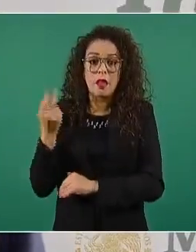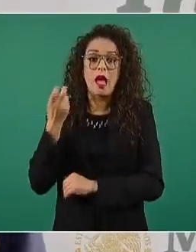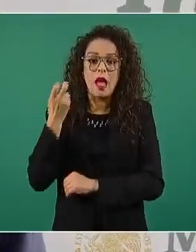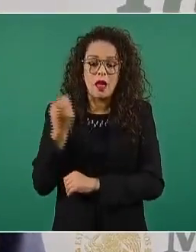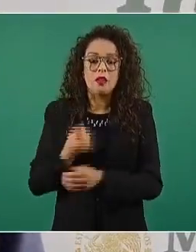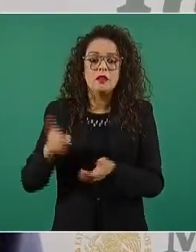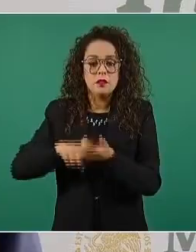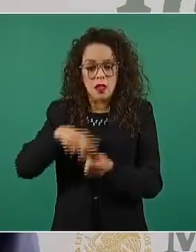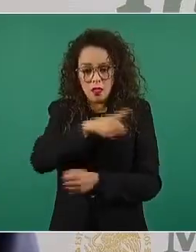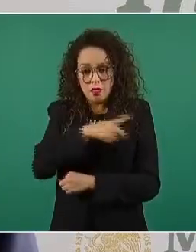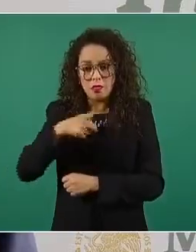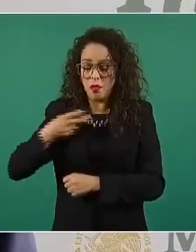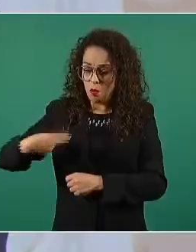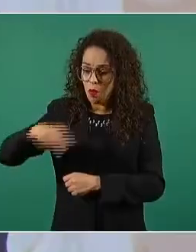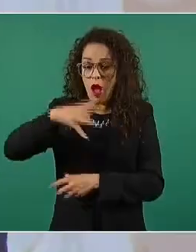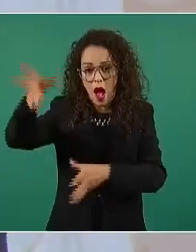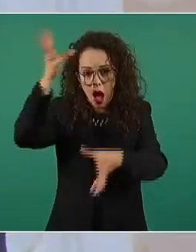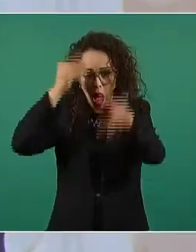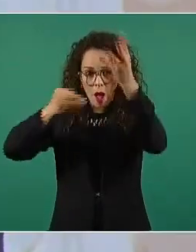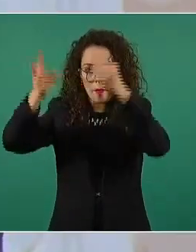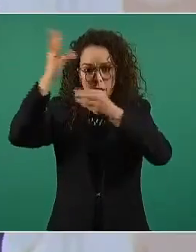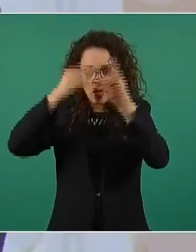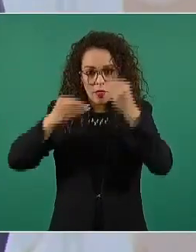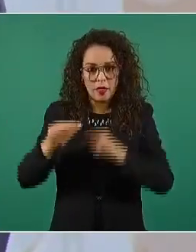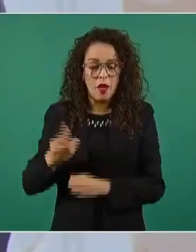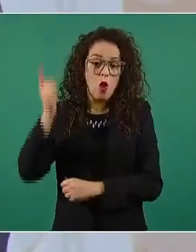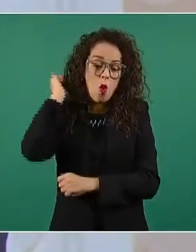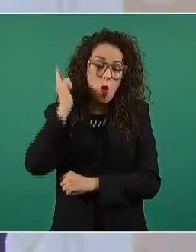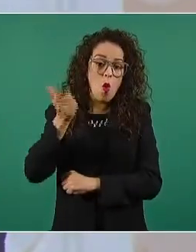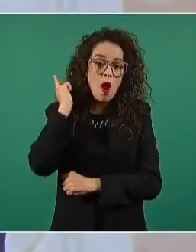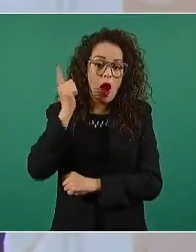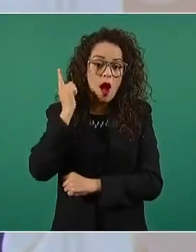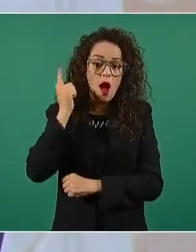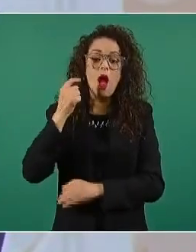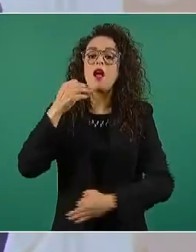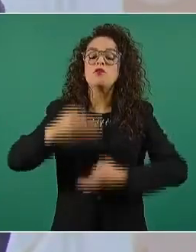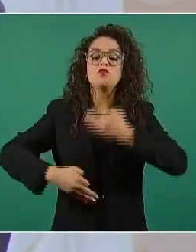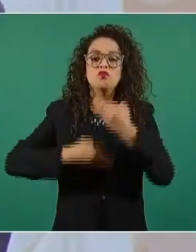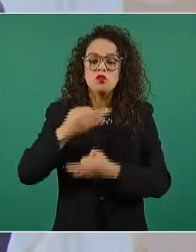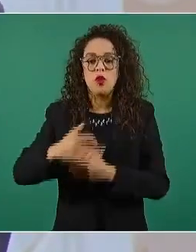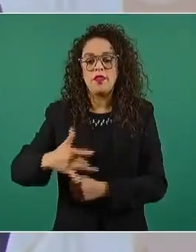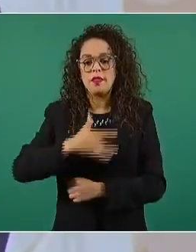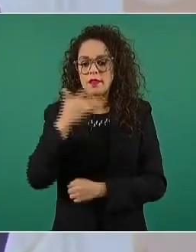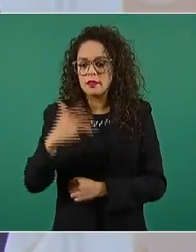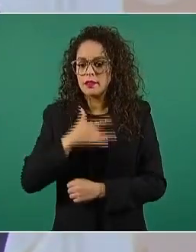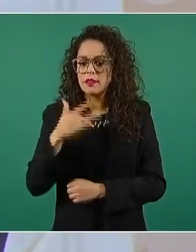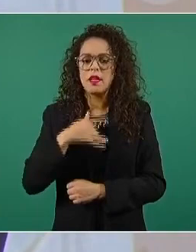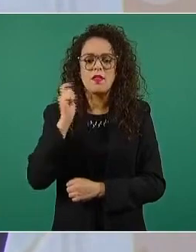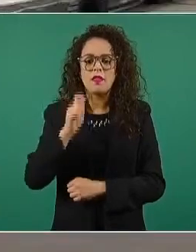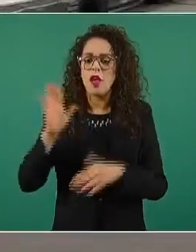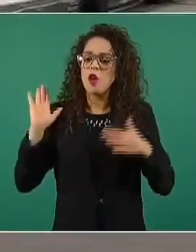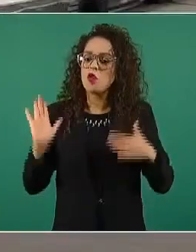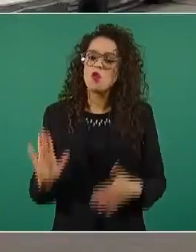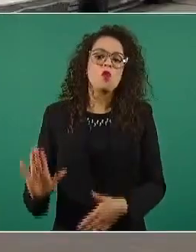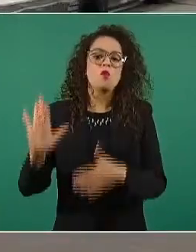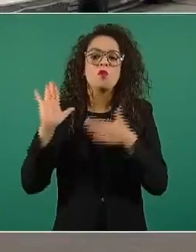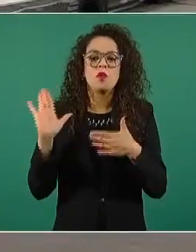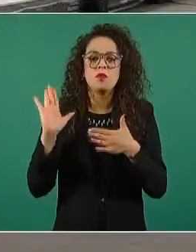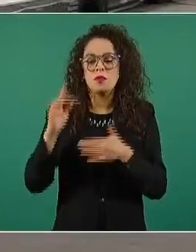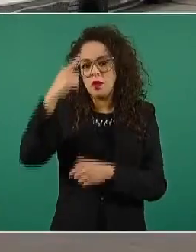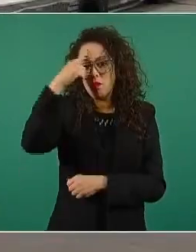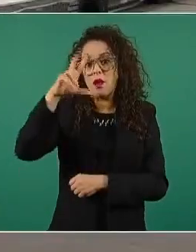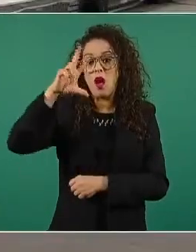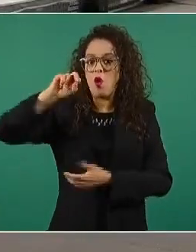enseñanzas mayores. Ojalá todos hagamos el compromiso de la no